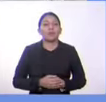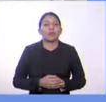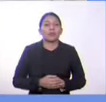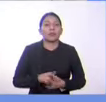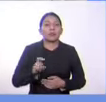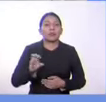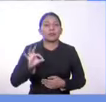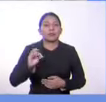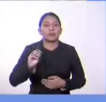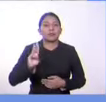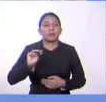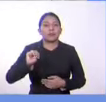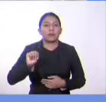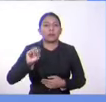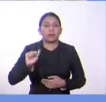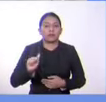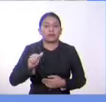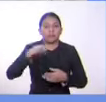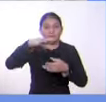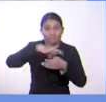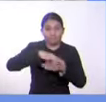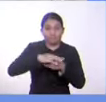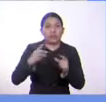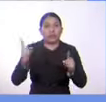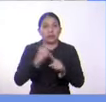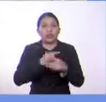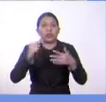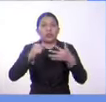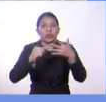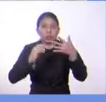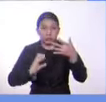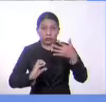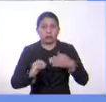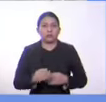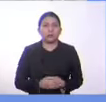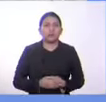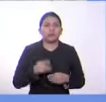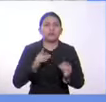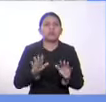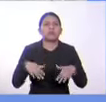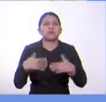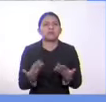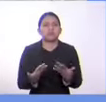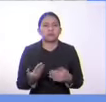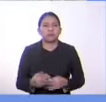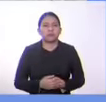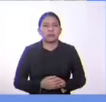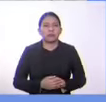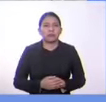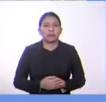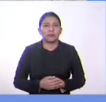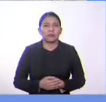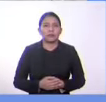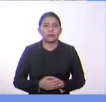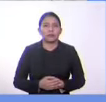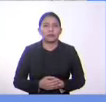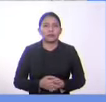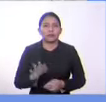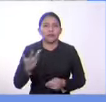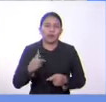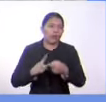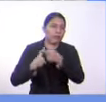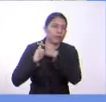la Constitución, porque hay que cambiar la Constitución, están marcadas por abril